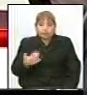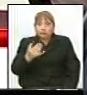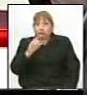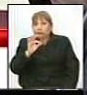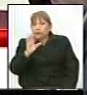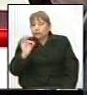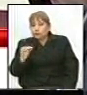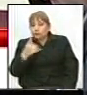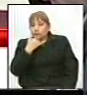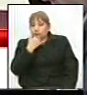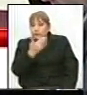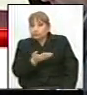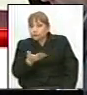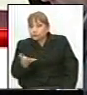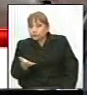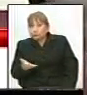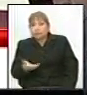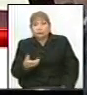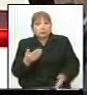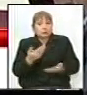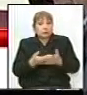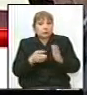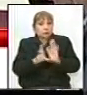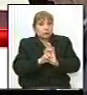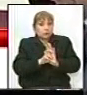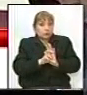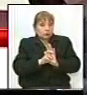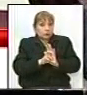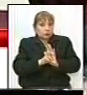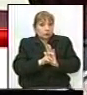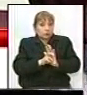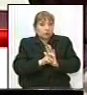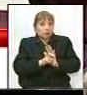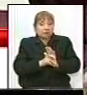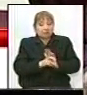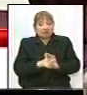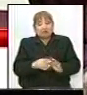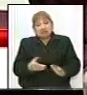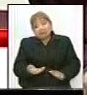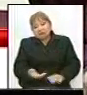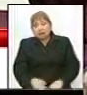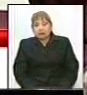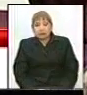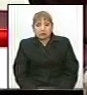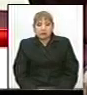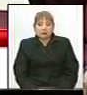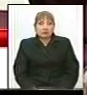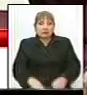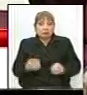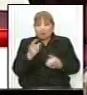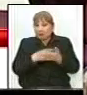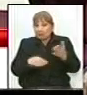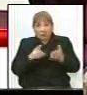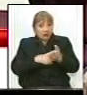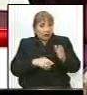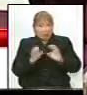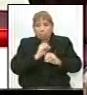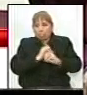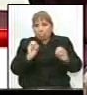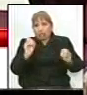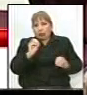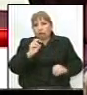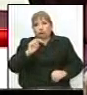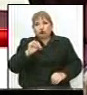99 incidencias, de acuerdo a la ley, lo que procede es imponer, en caso de neutralidad, multas. Y